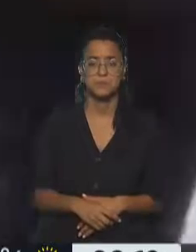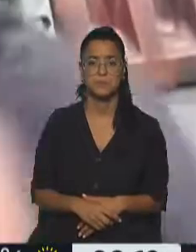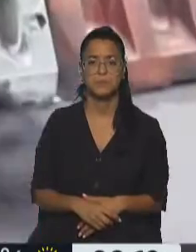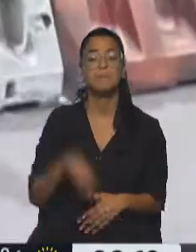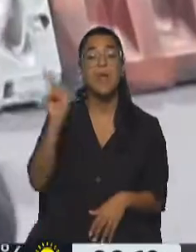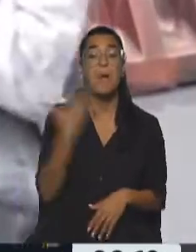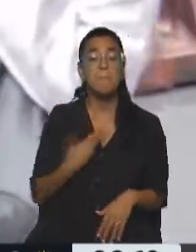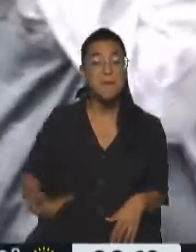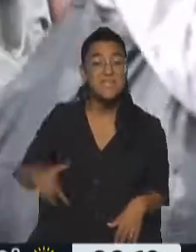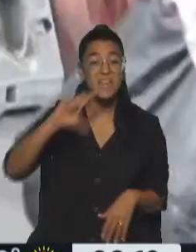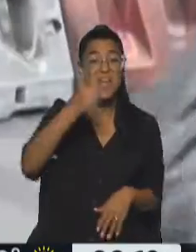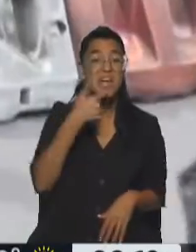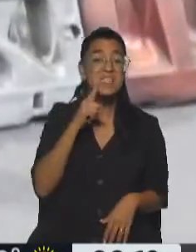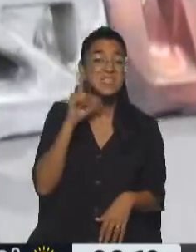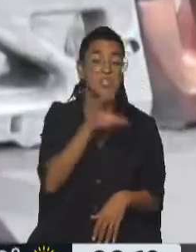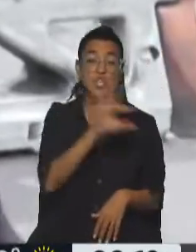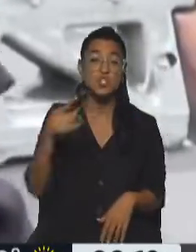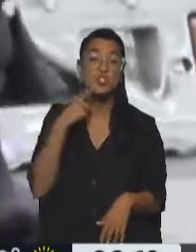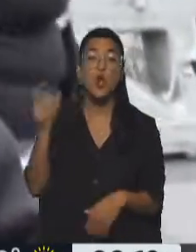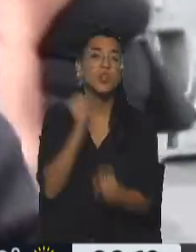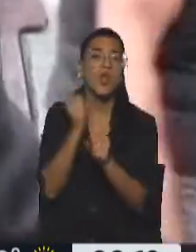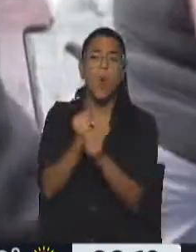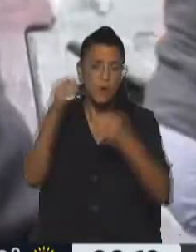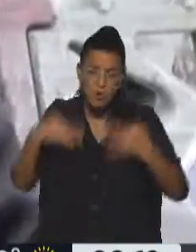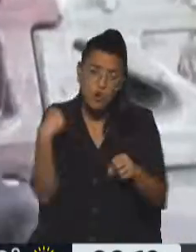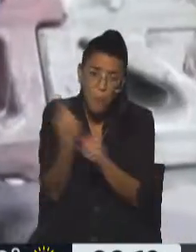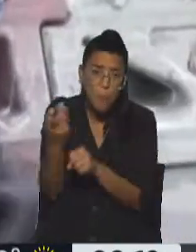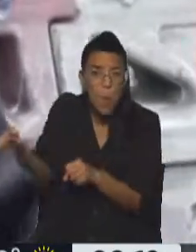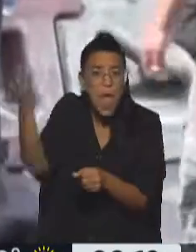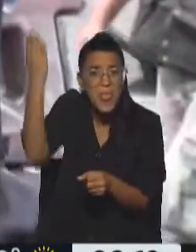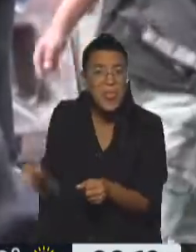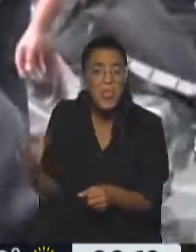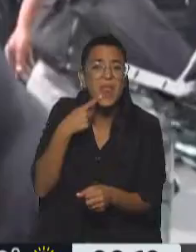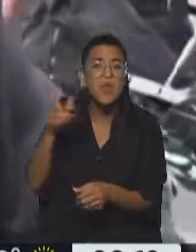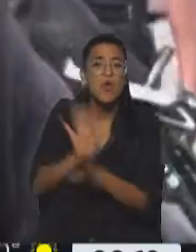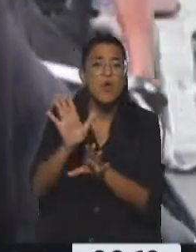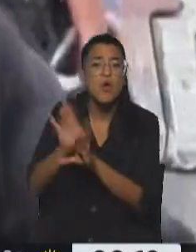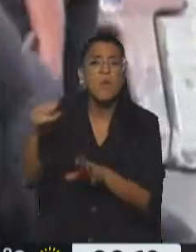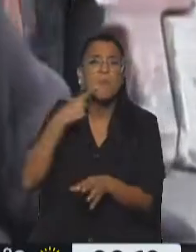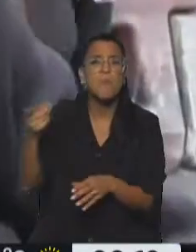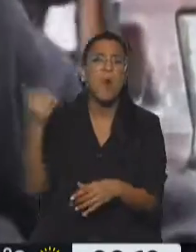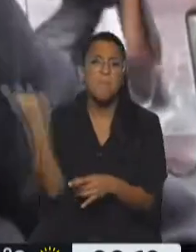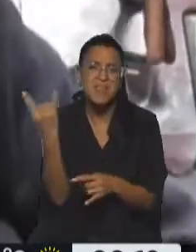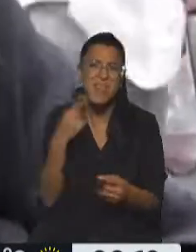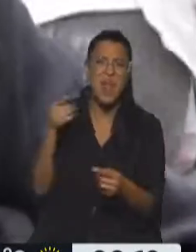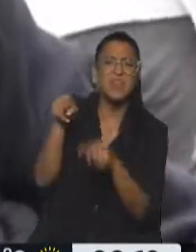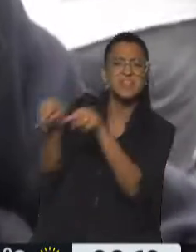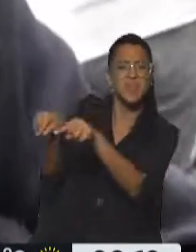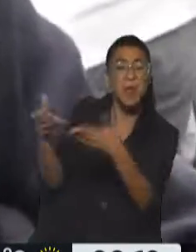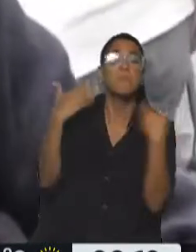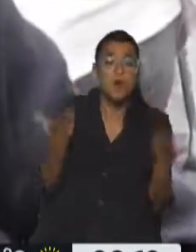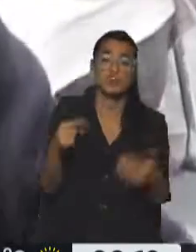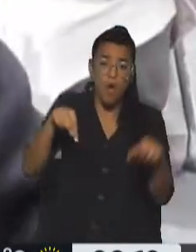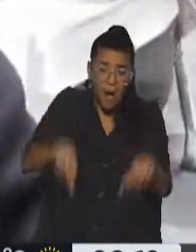Al presidente Pedro Castillo no lo han dejado trabajar. Al presidente Castillo lo han sembrado, lo han calumniado. Por eso